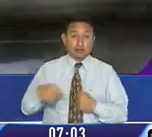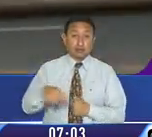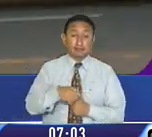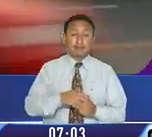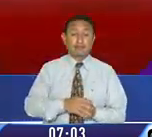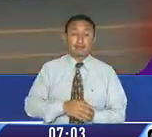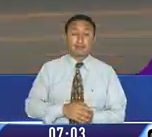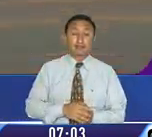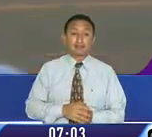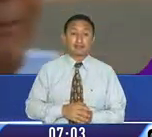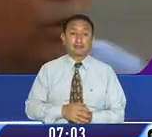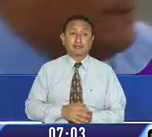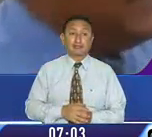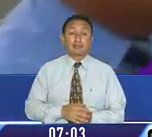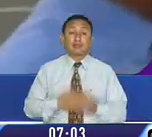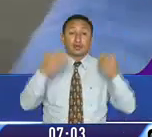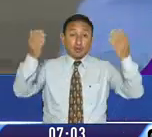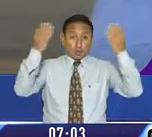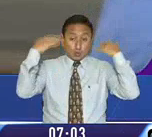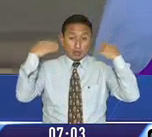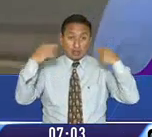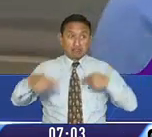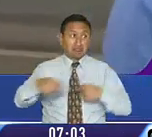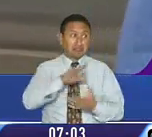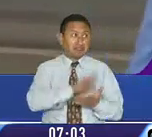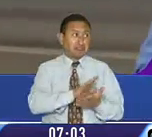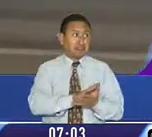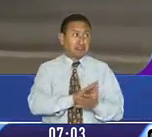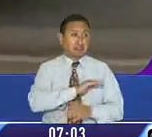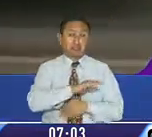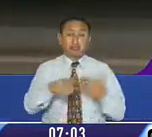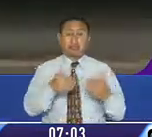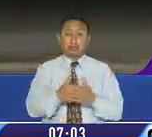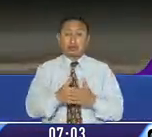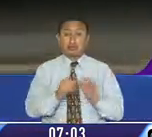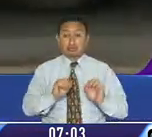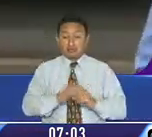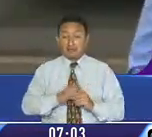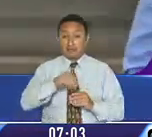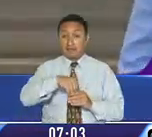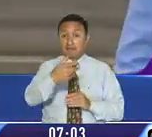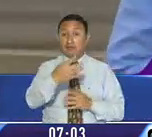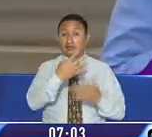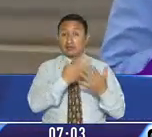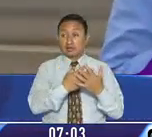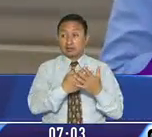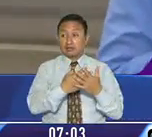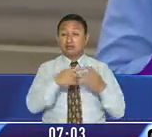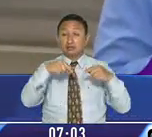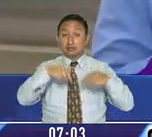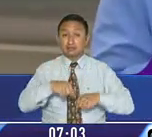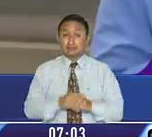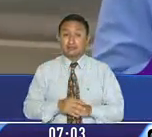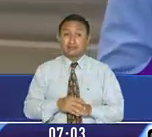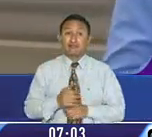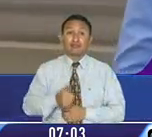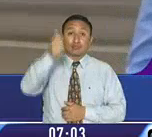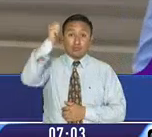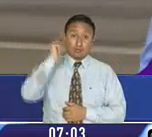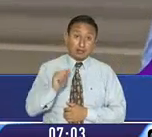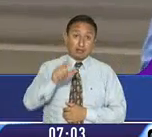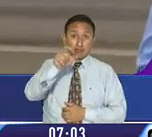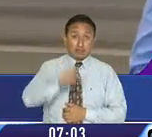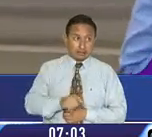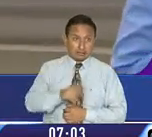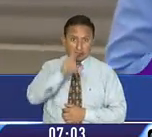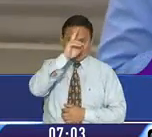Áchilas. En tanto, aquí en el puerto principal hay tranquilidad por el momento en los exteriores debido a ese intento de fuga que se presentó la tarde de